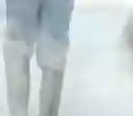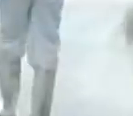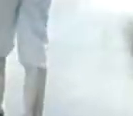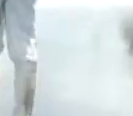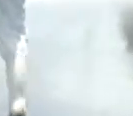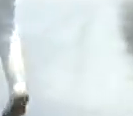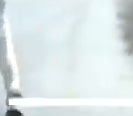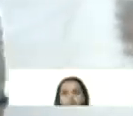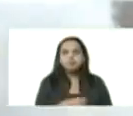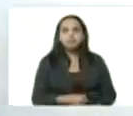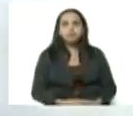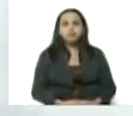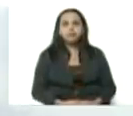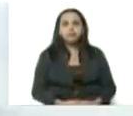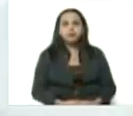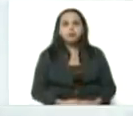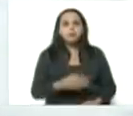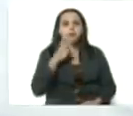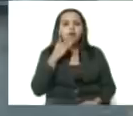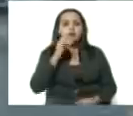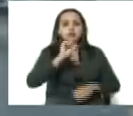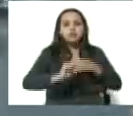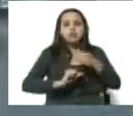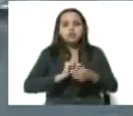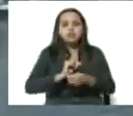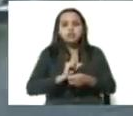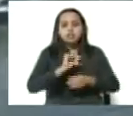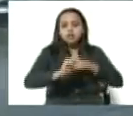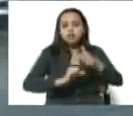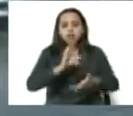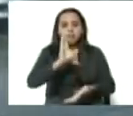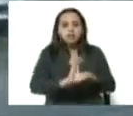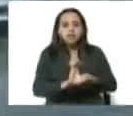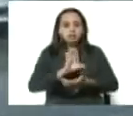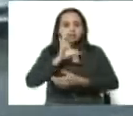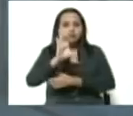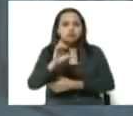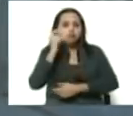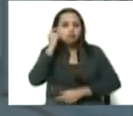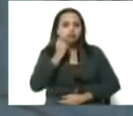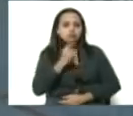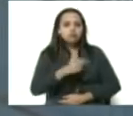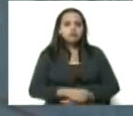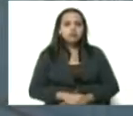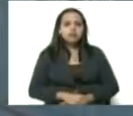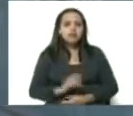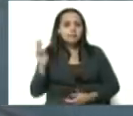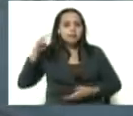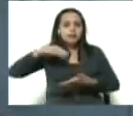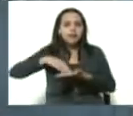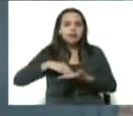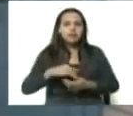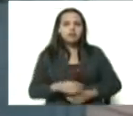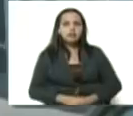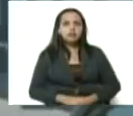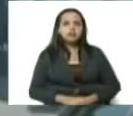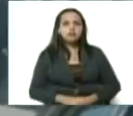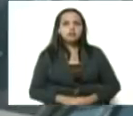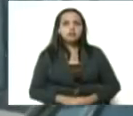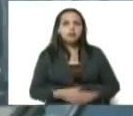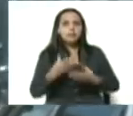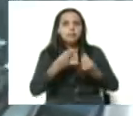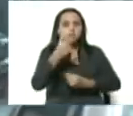Catia, en el caso del distrito capital, o del municipio Sucre, en el caso del estado Miranda, donde, bueno, mucha